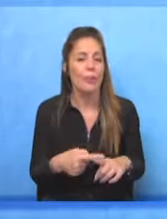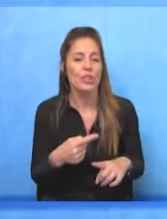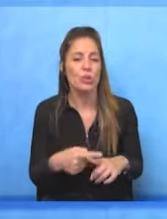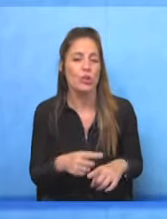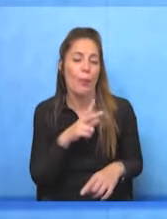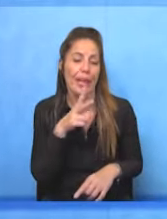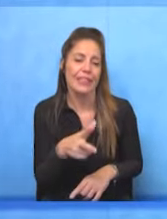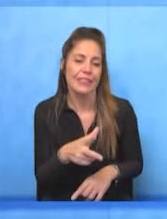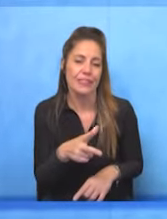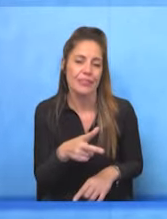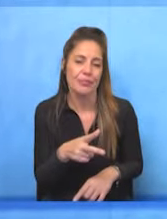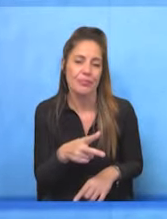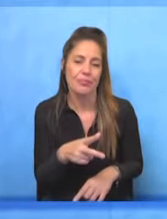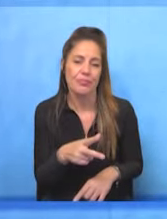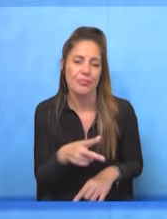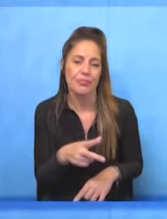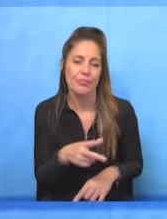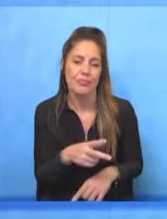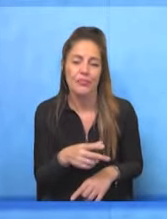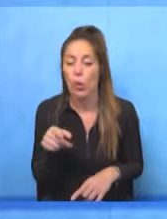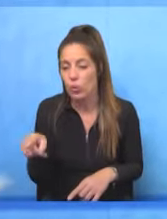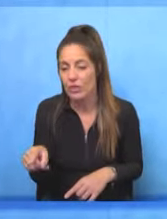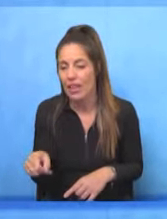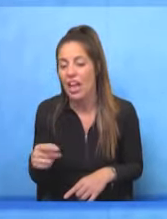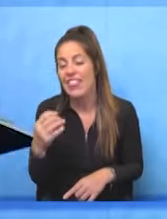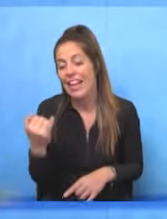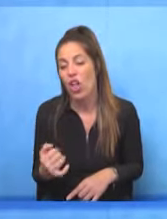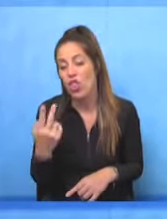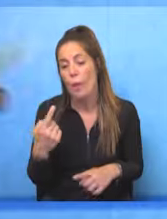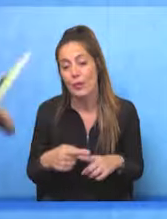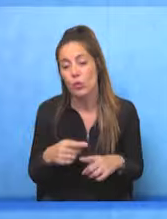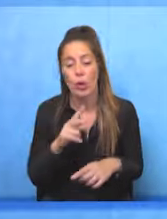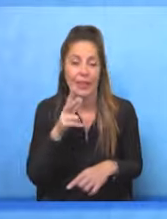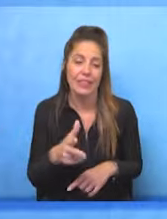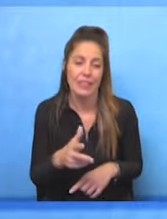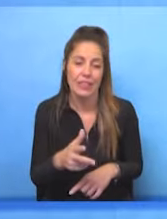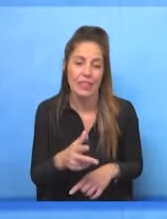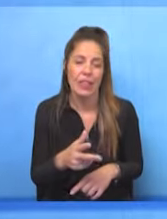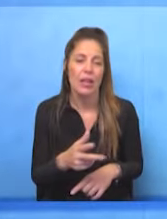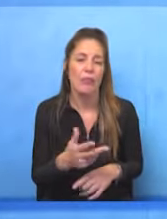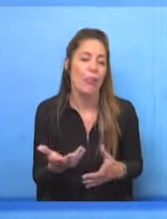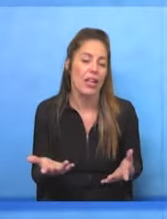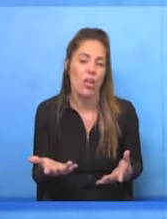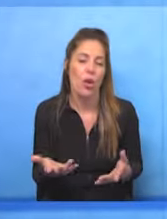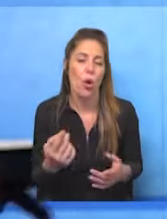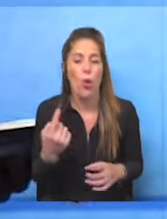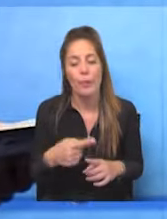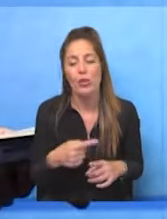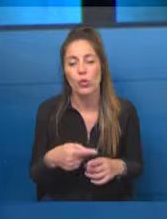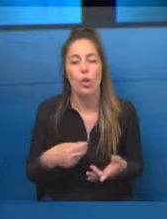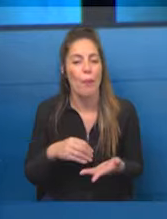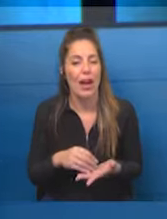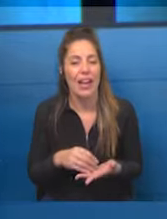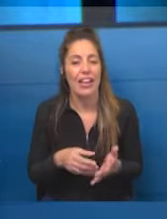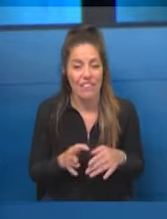para decir y usted Delgado 2 minutos para decir tal cosa Bueno le va a contestar un minuto de ré a m me gusta que vaya